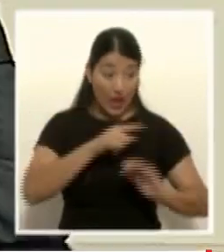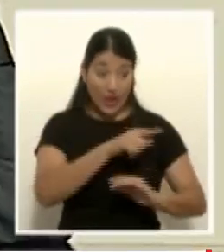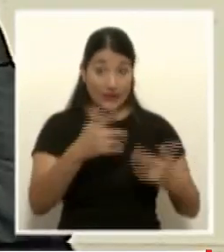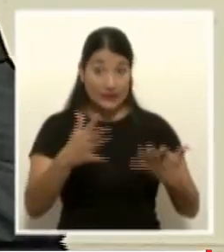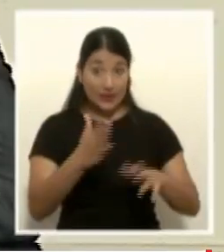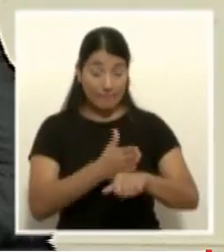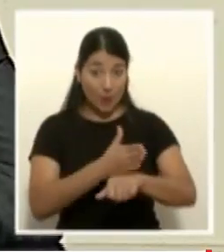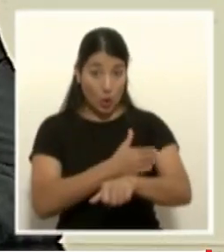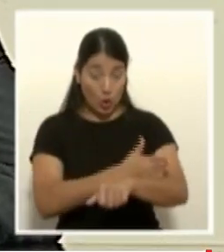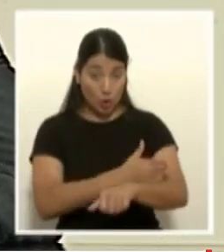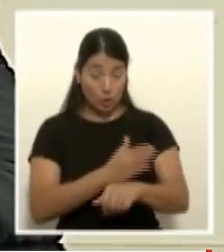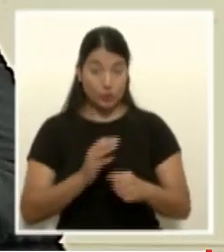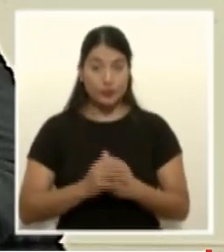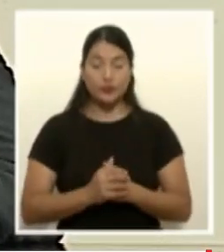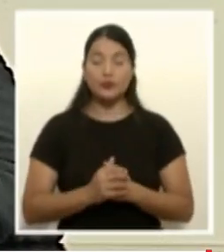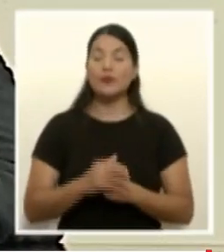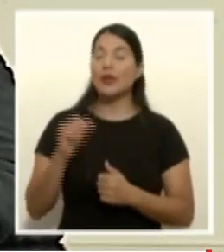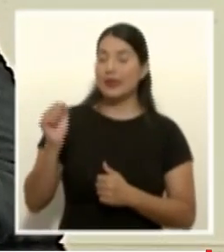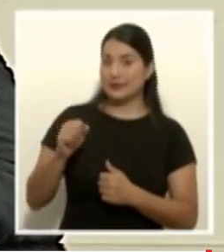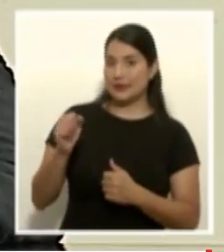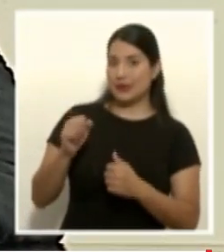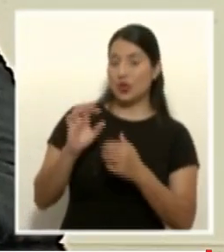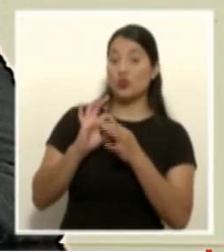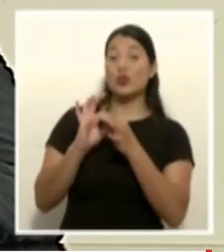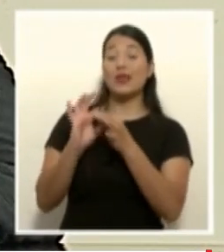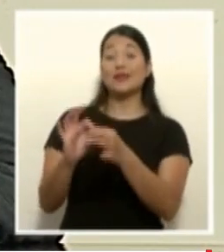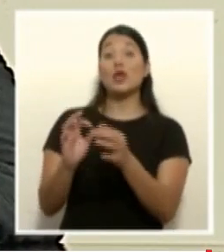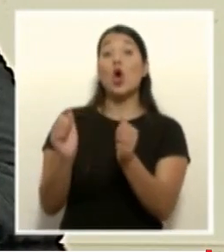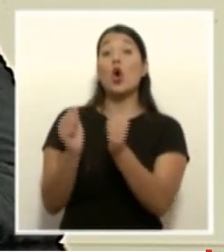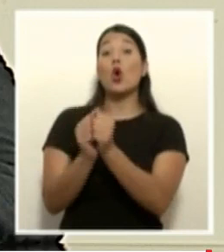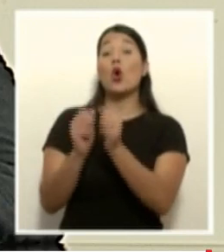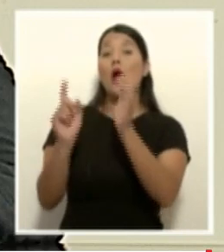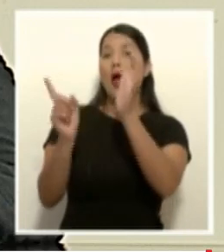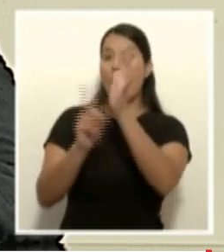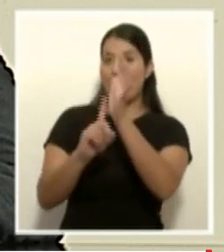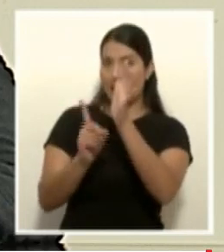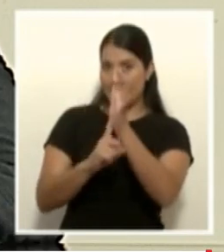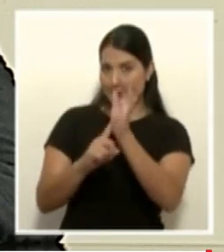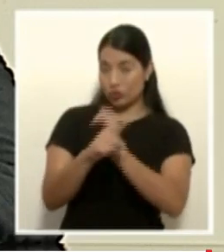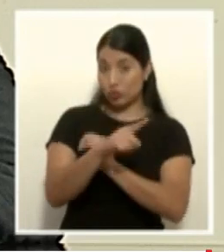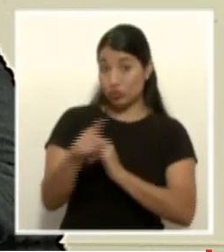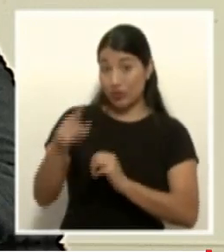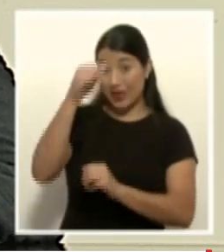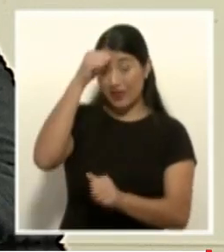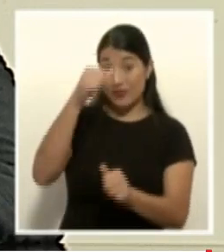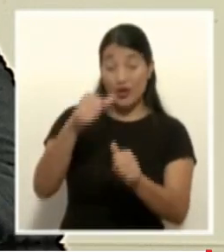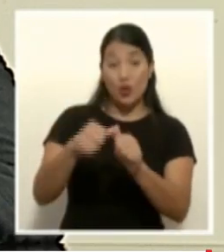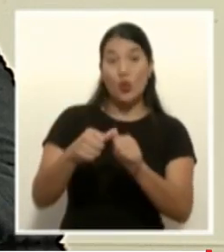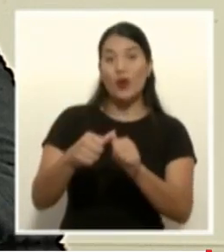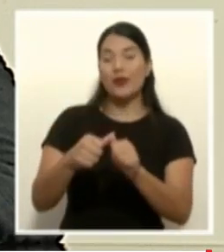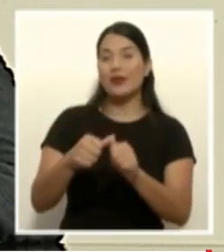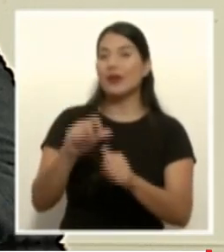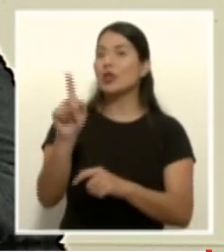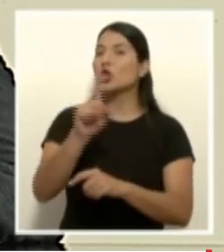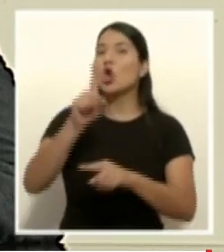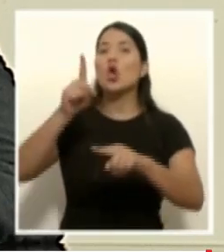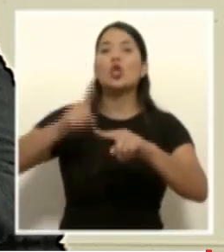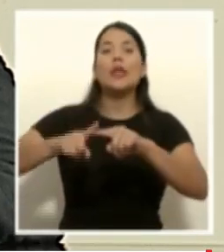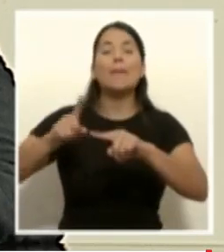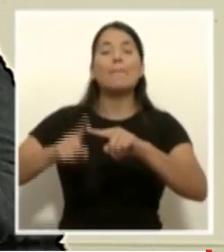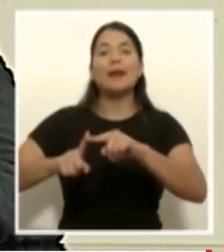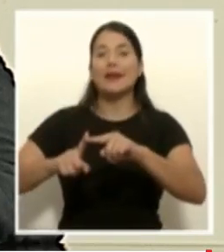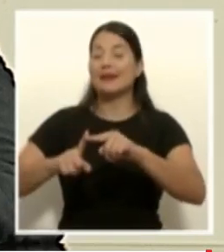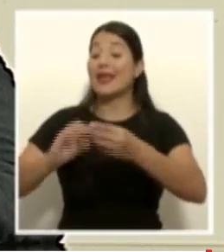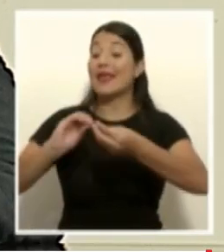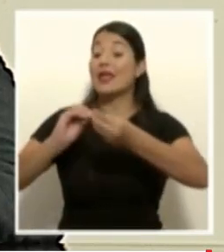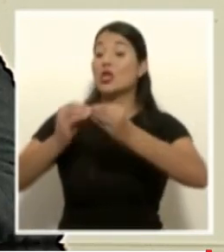Sí, vamos a ver, con respecto a las alertas, hay que recordar que no es el número absoluto